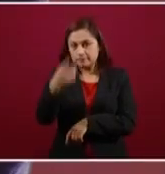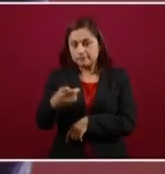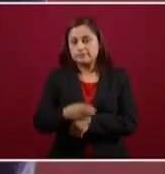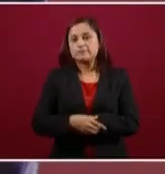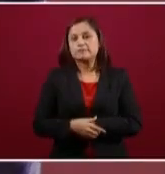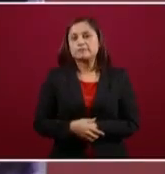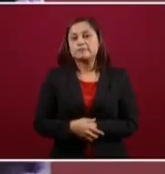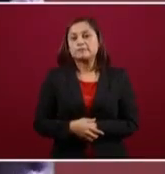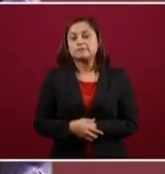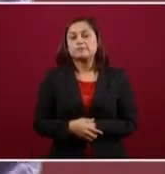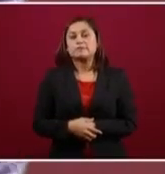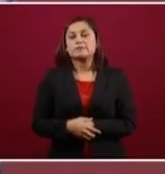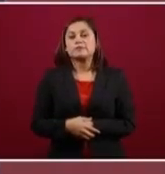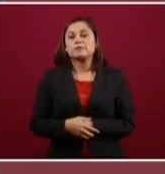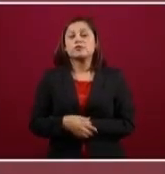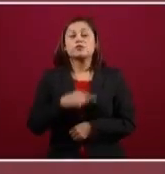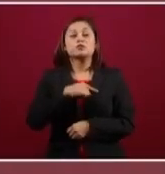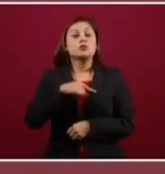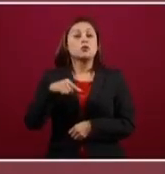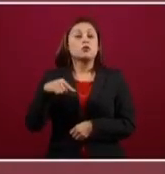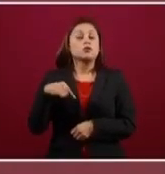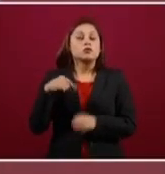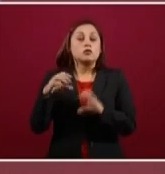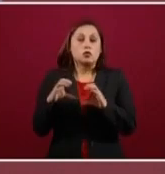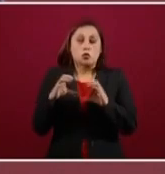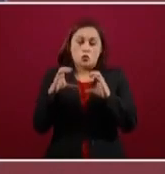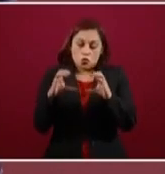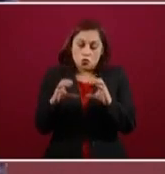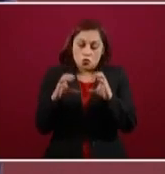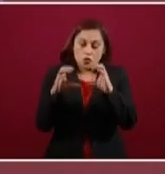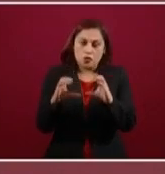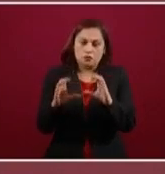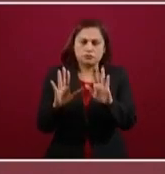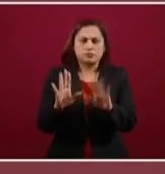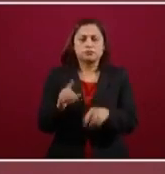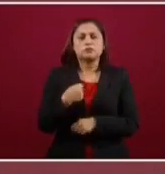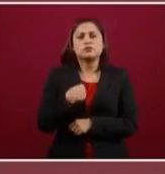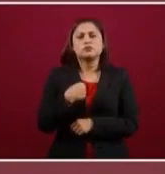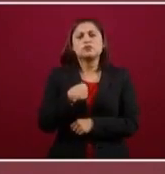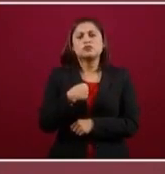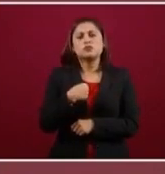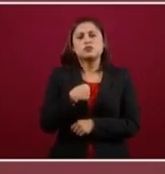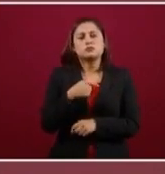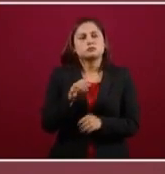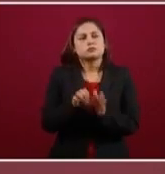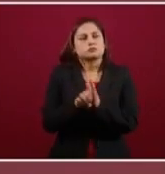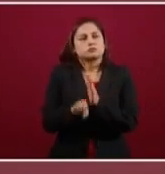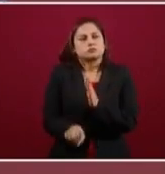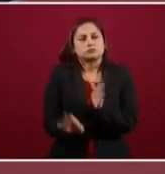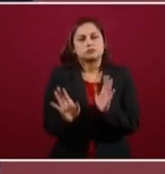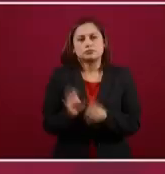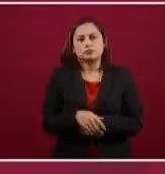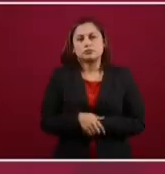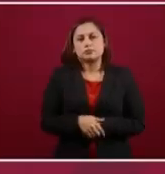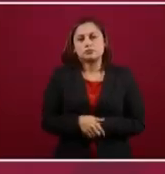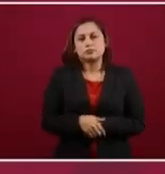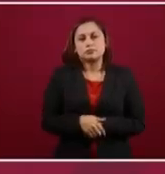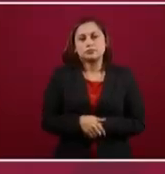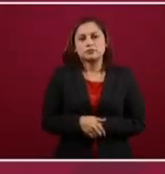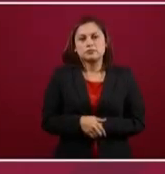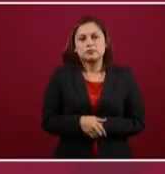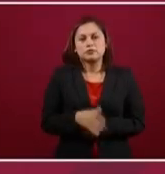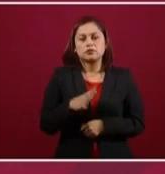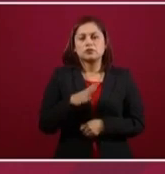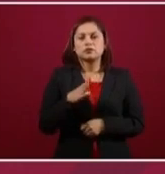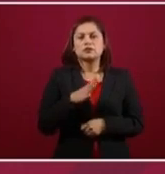estamos cuidando. Yo tengo, por decirles, 100